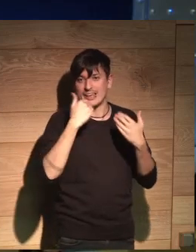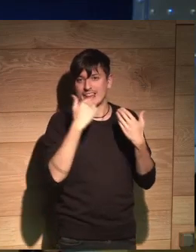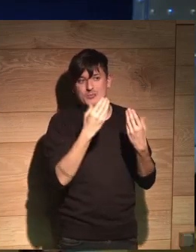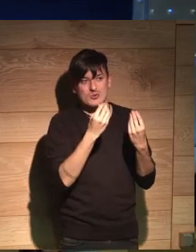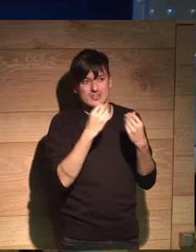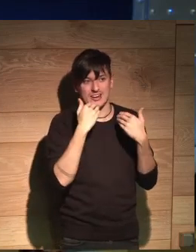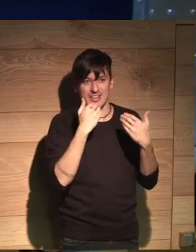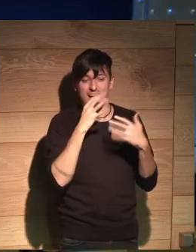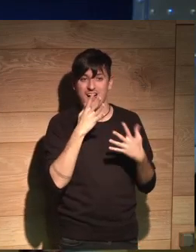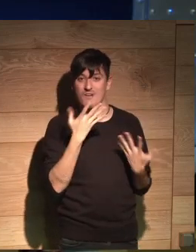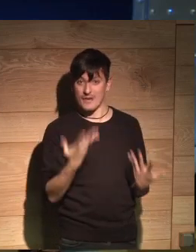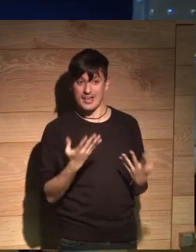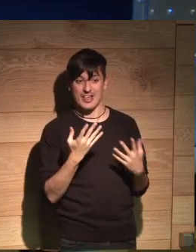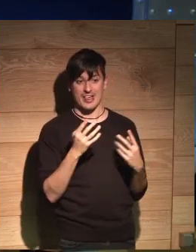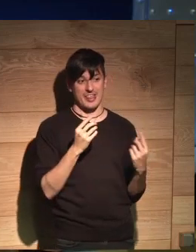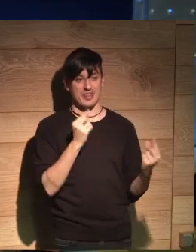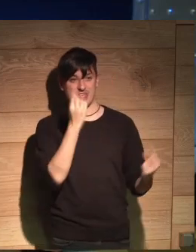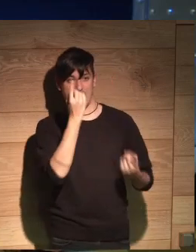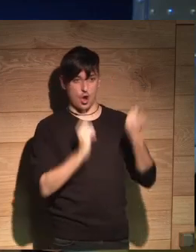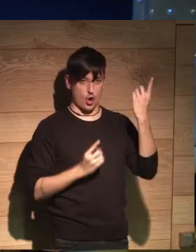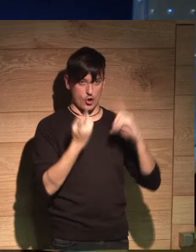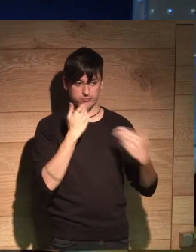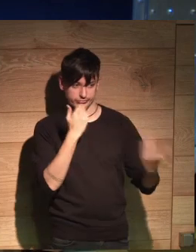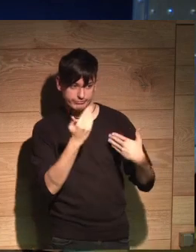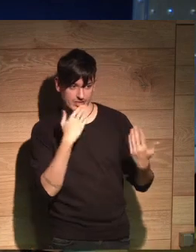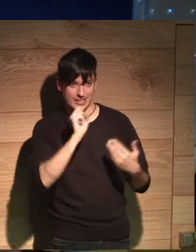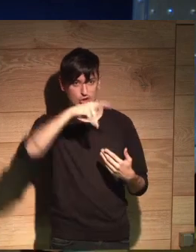ahora tendremos el diálogo con Antonio.